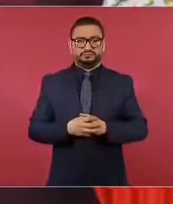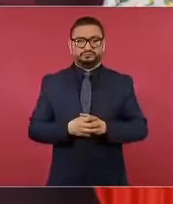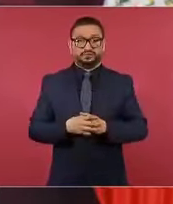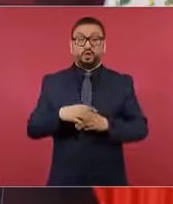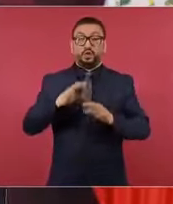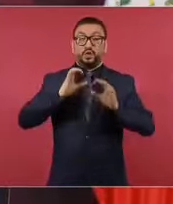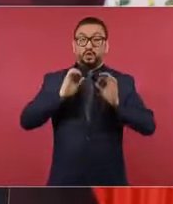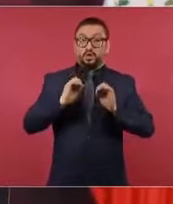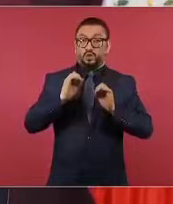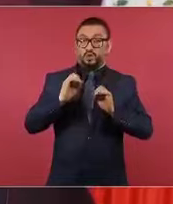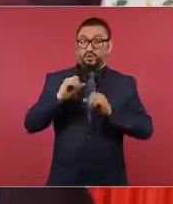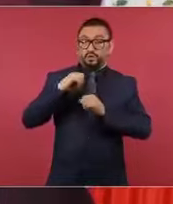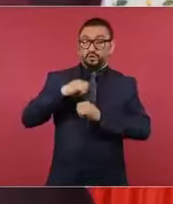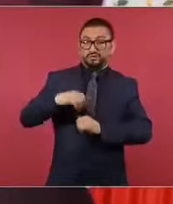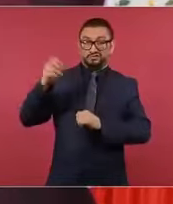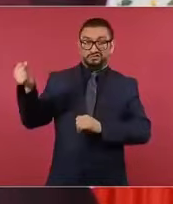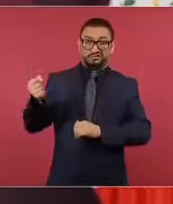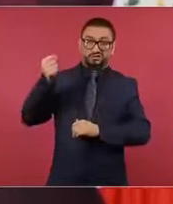imposiciones,